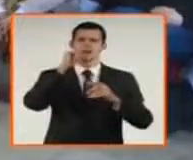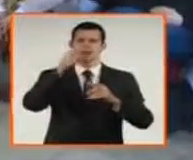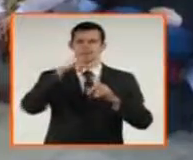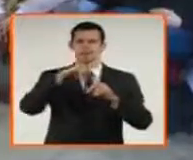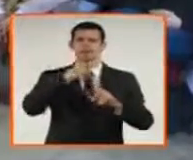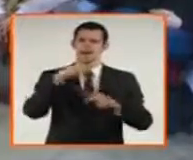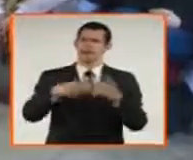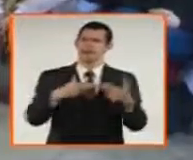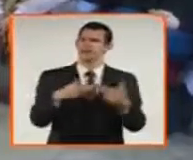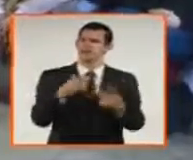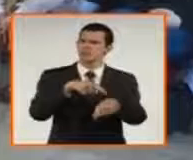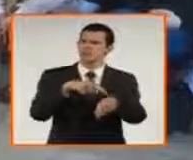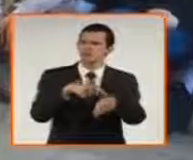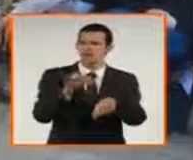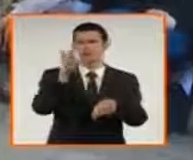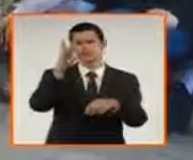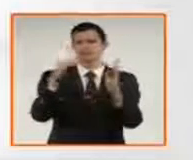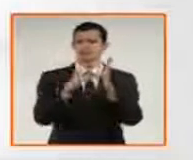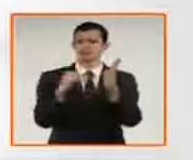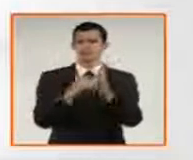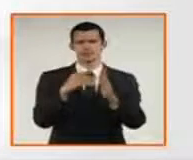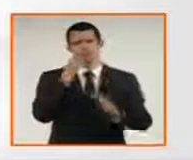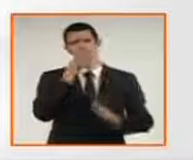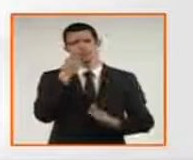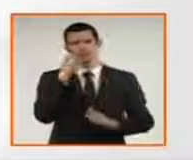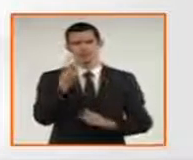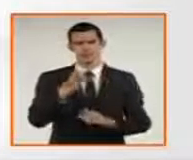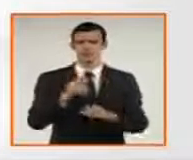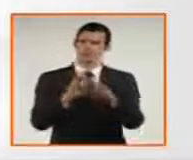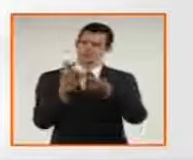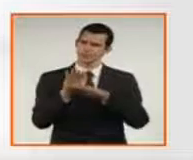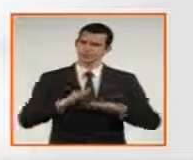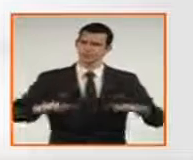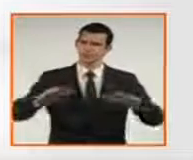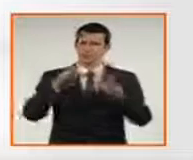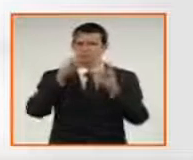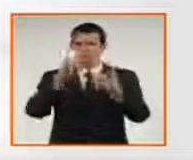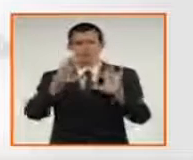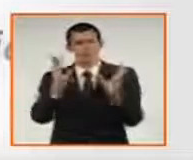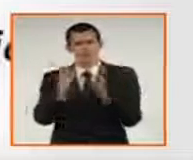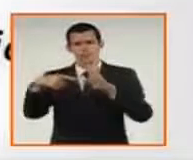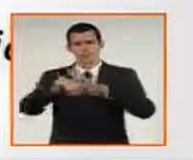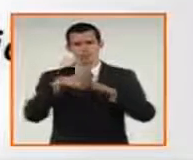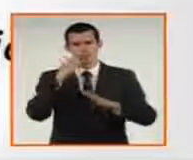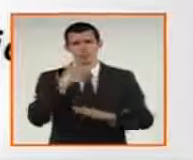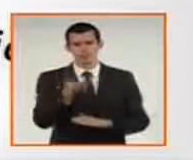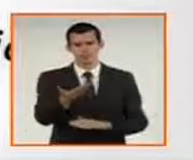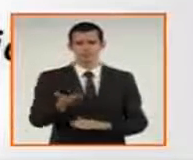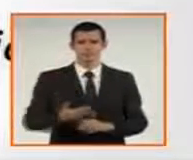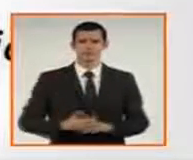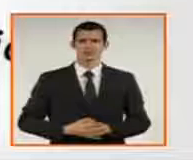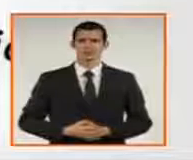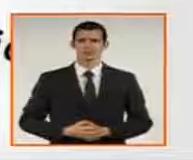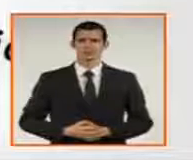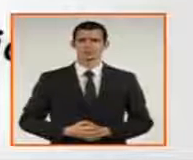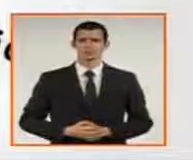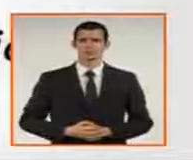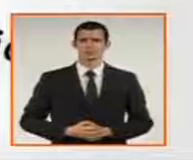a las 7 pasado meridiano. Mesa Redonda, más allá de la noticia.